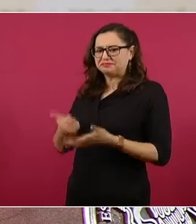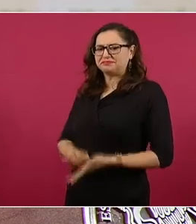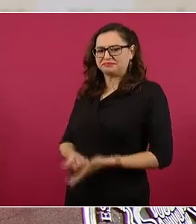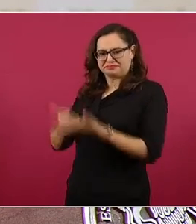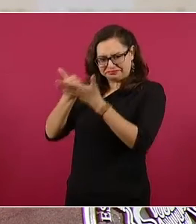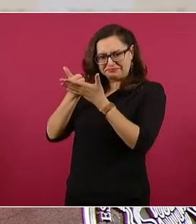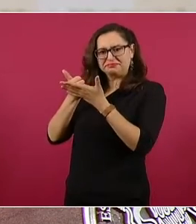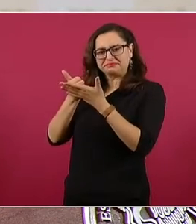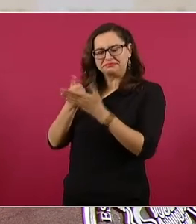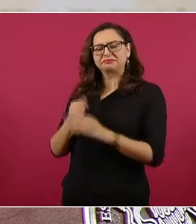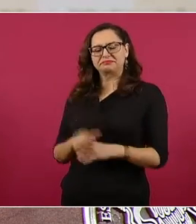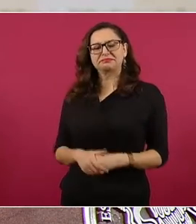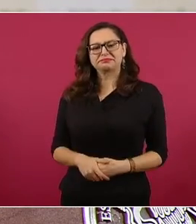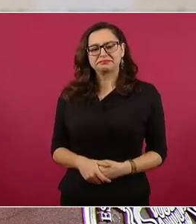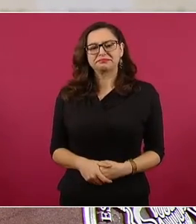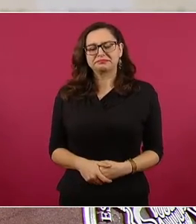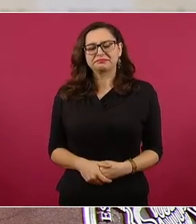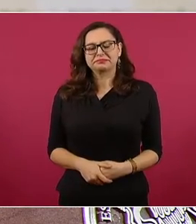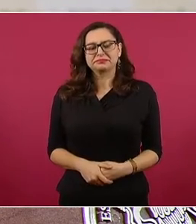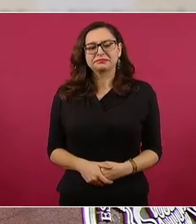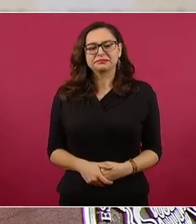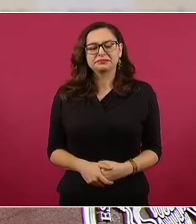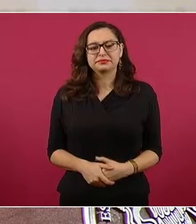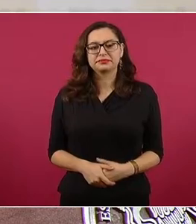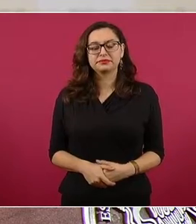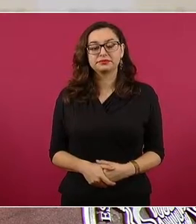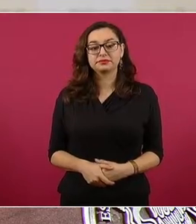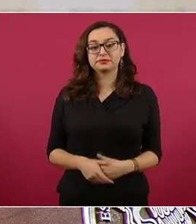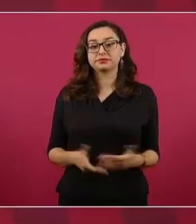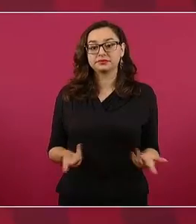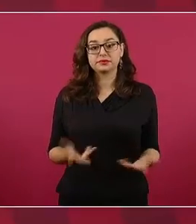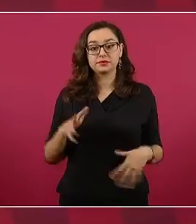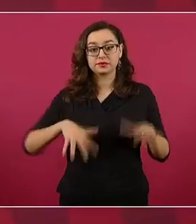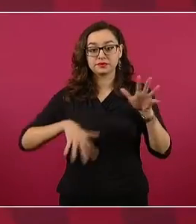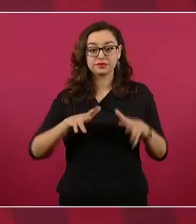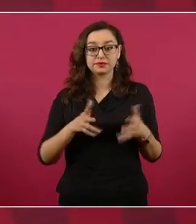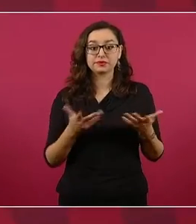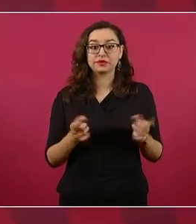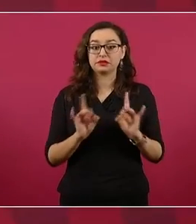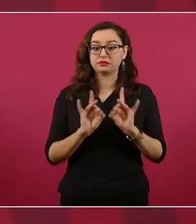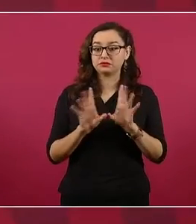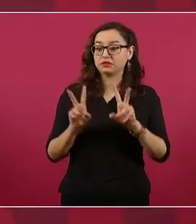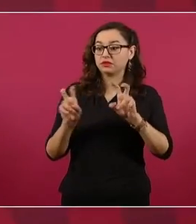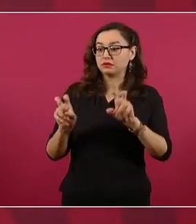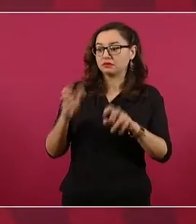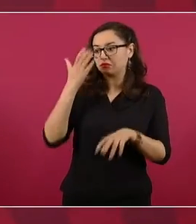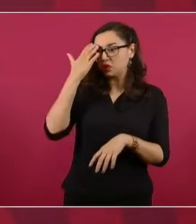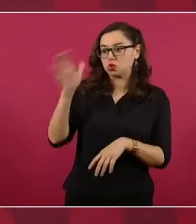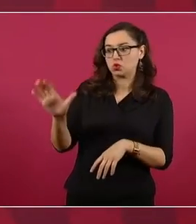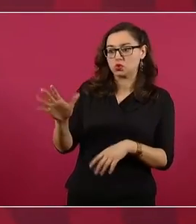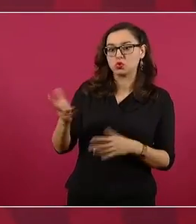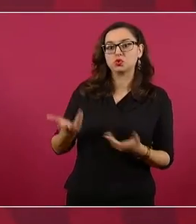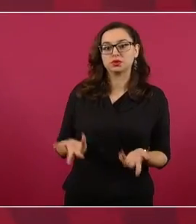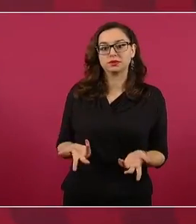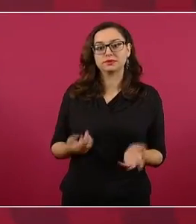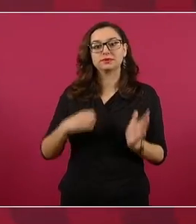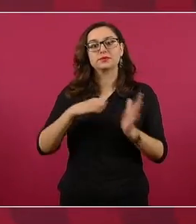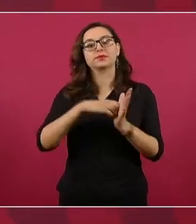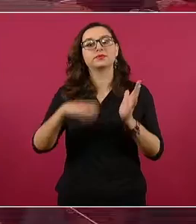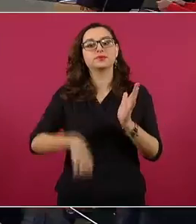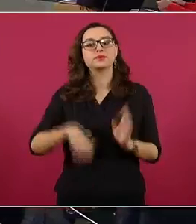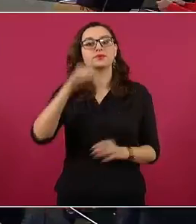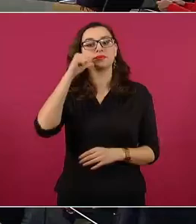porque hay cosas que no se conocen. Por ejemplo, ayer que dimos